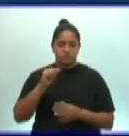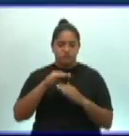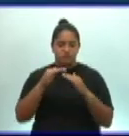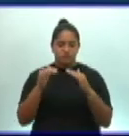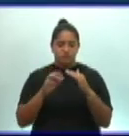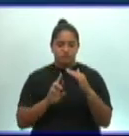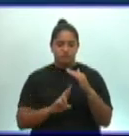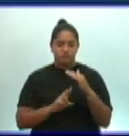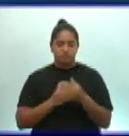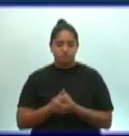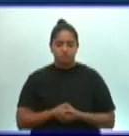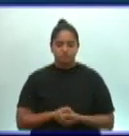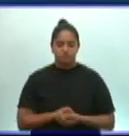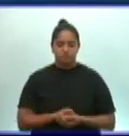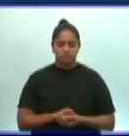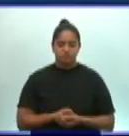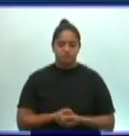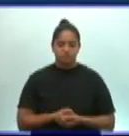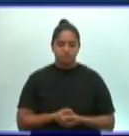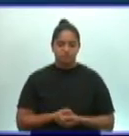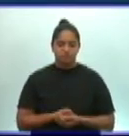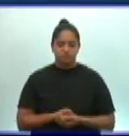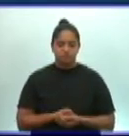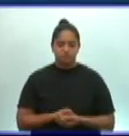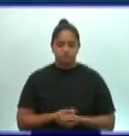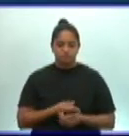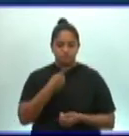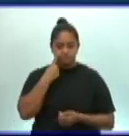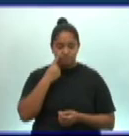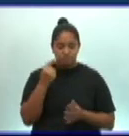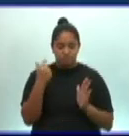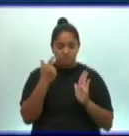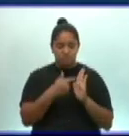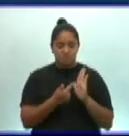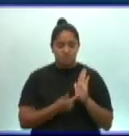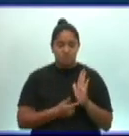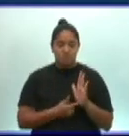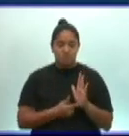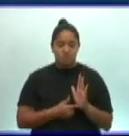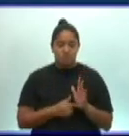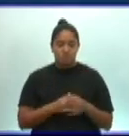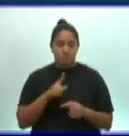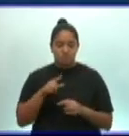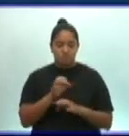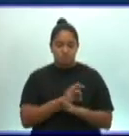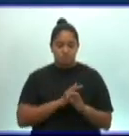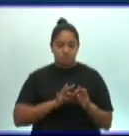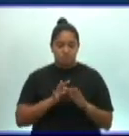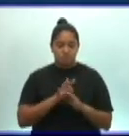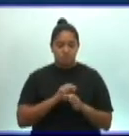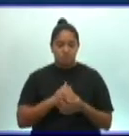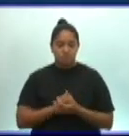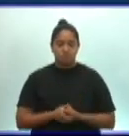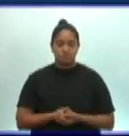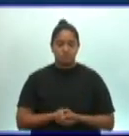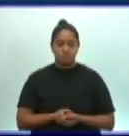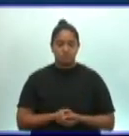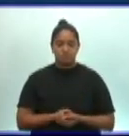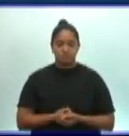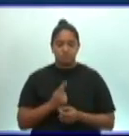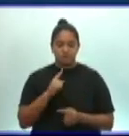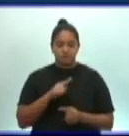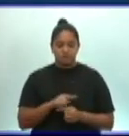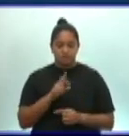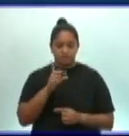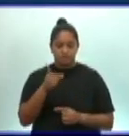entre el radio de la trayectoria circunferencial que ahora está describiendo la partícula dentro del campo y que es lo que nos piden determinar. Bueno, estas velocidades